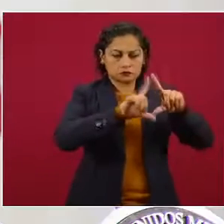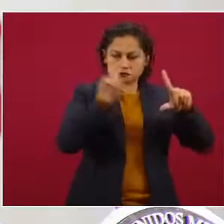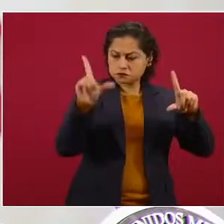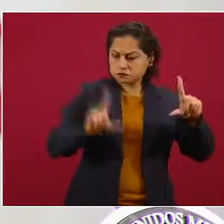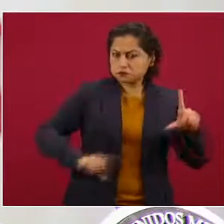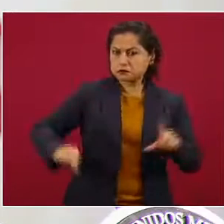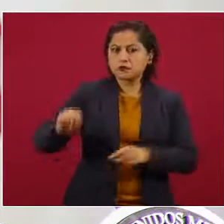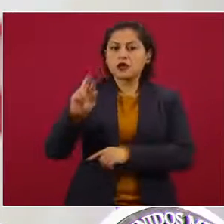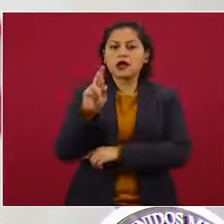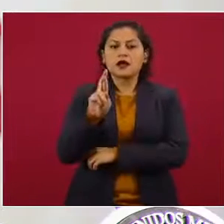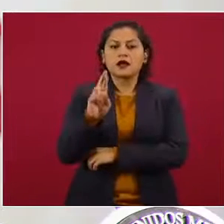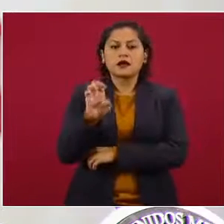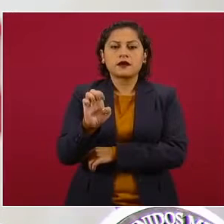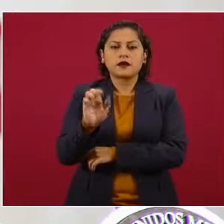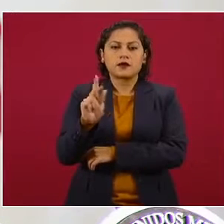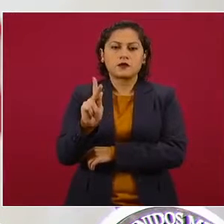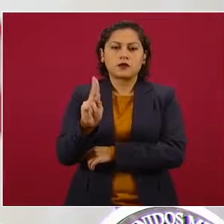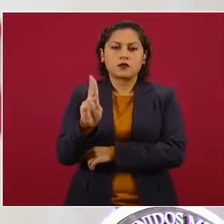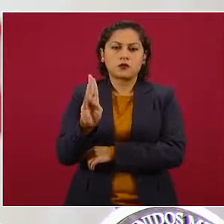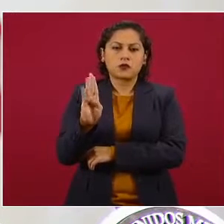popular y federal.